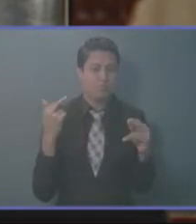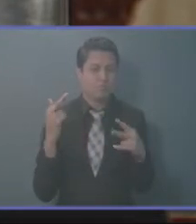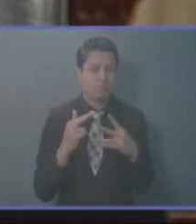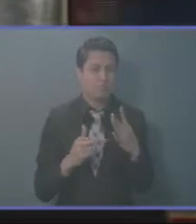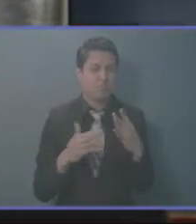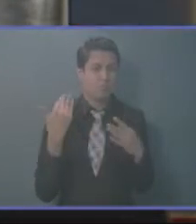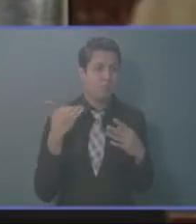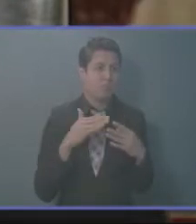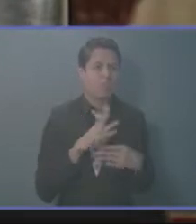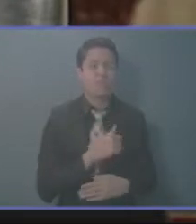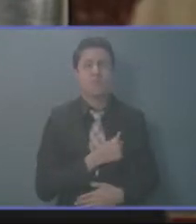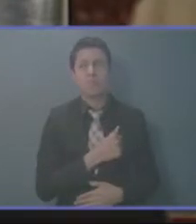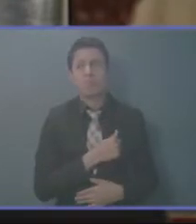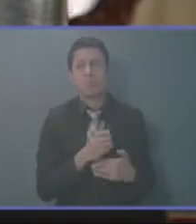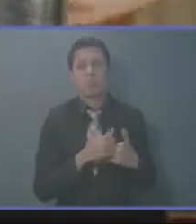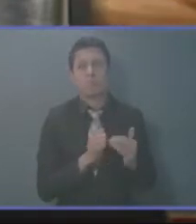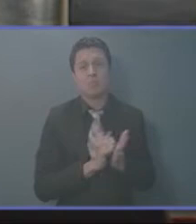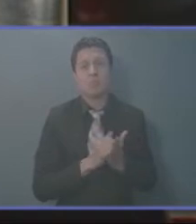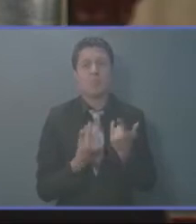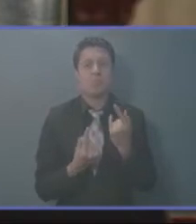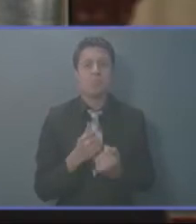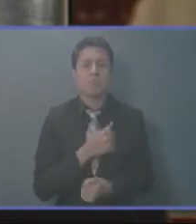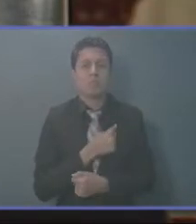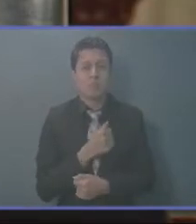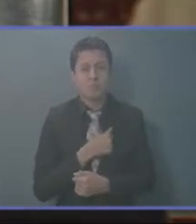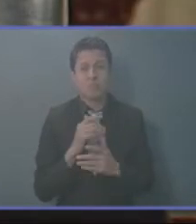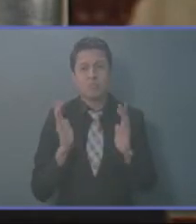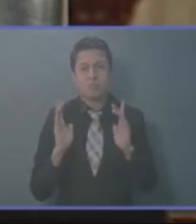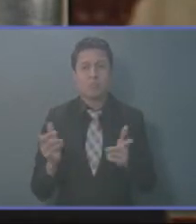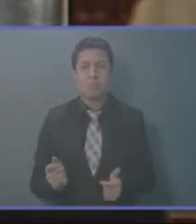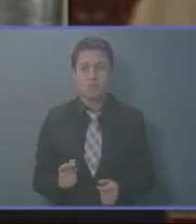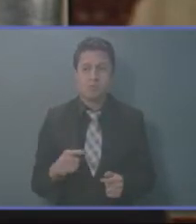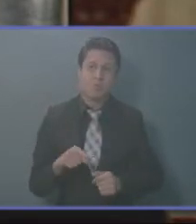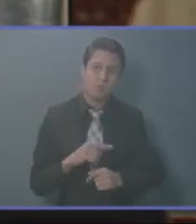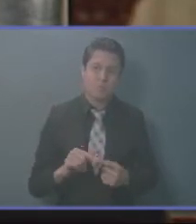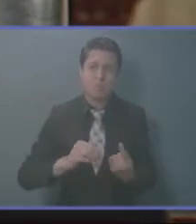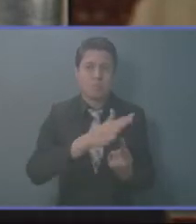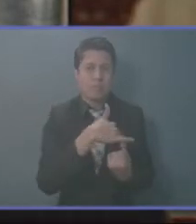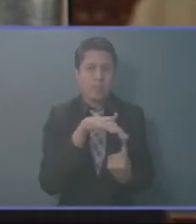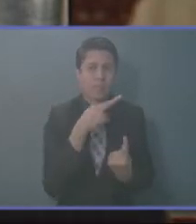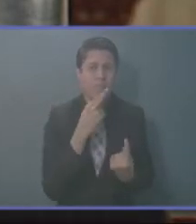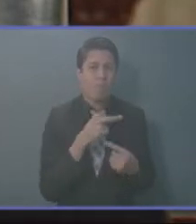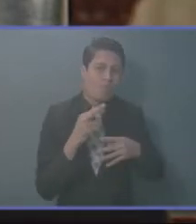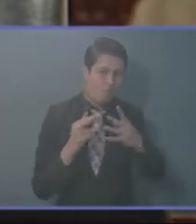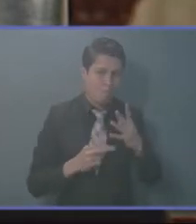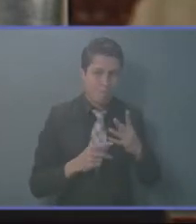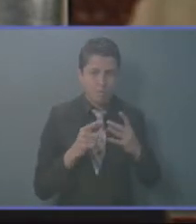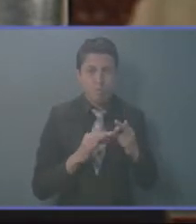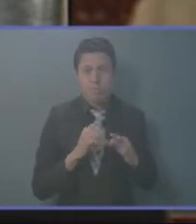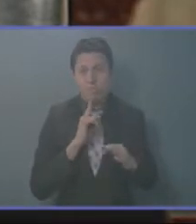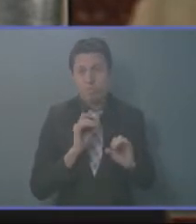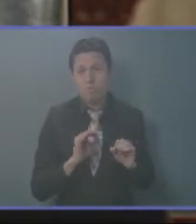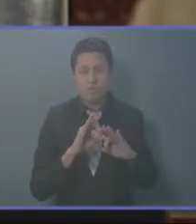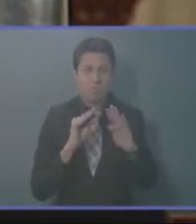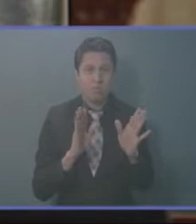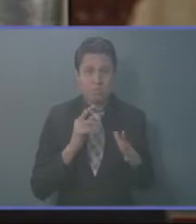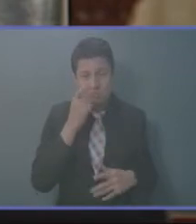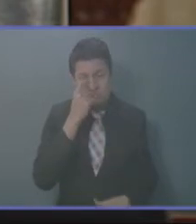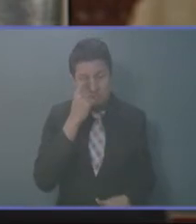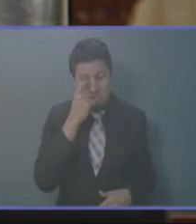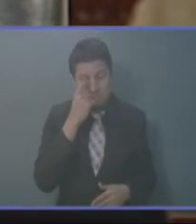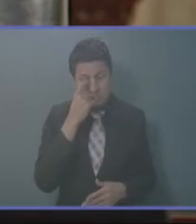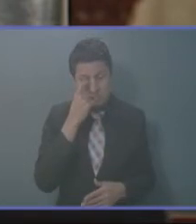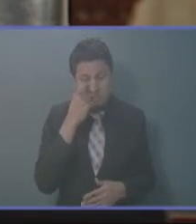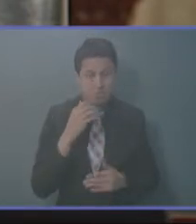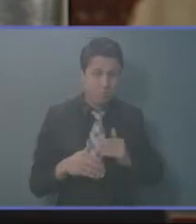labor que le corresponde al Ejecutivo en ese campo específico de la realidad constitucional. Y con ello, sin duda alguna, se van mermando